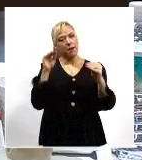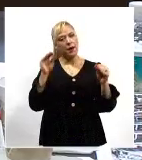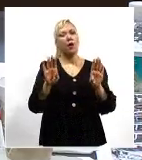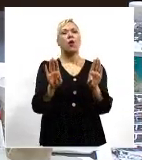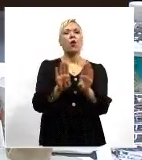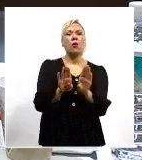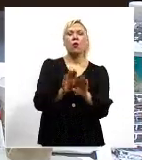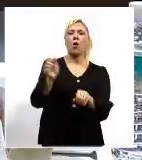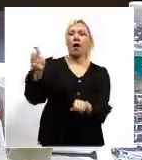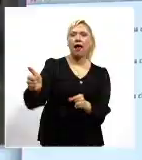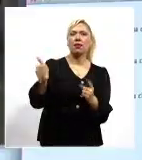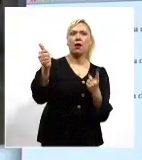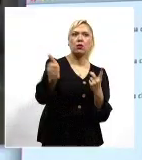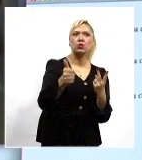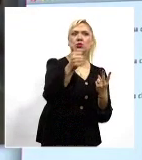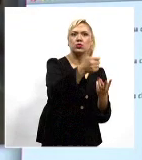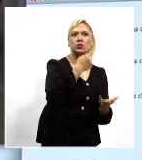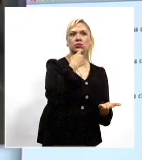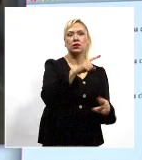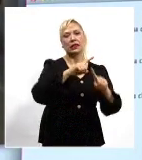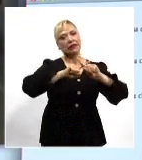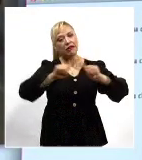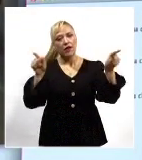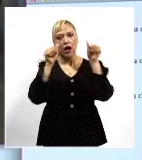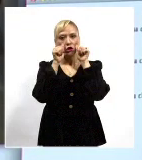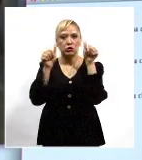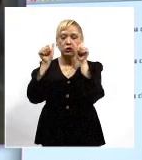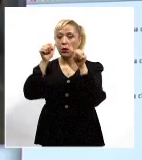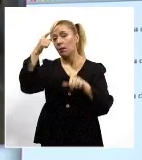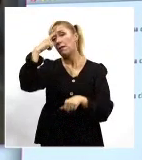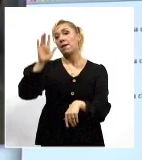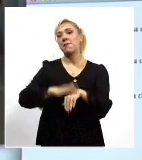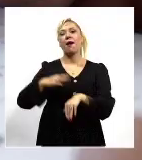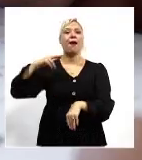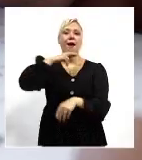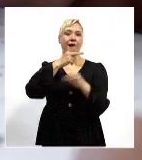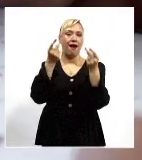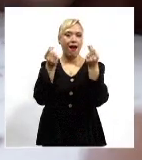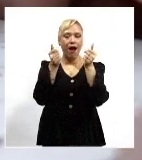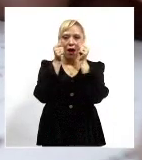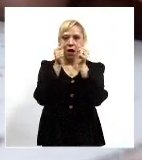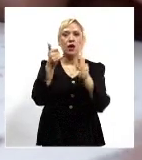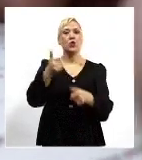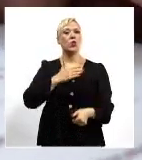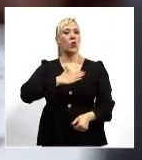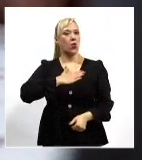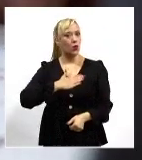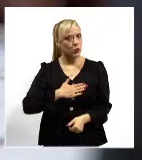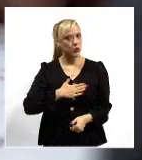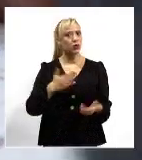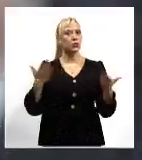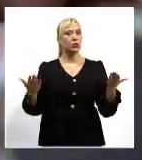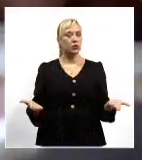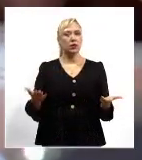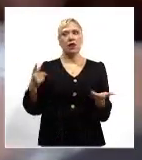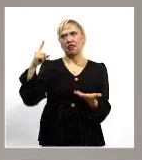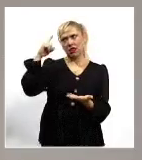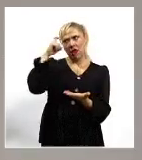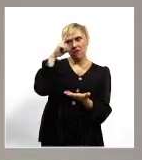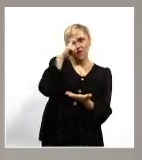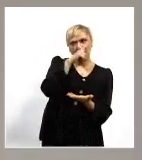diferentes para cada acto reclamado, con el fin de optimizar el acceso a la justicia, puede resultar una tarea complicada, mas no